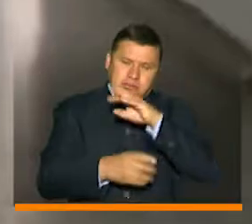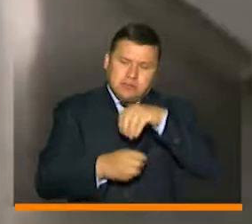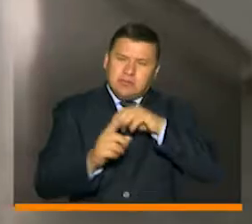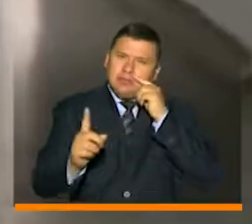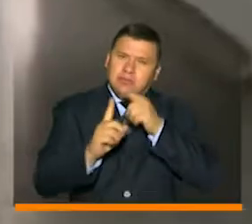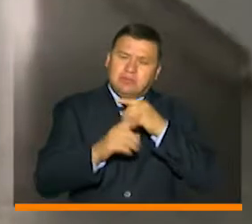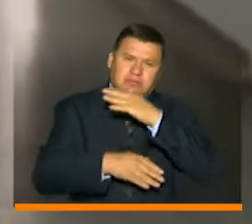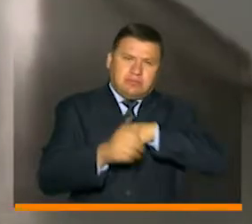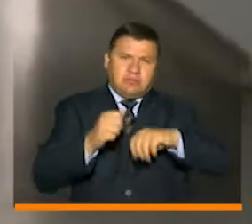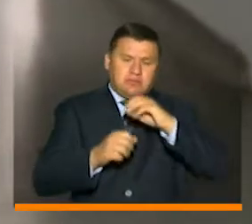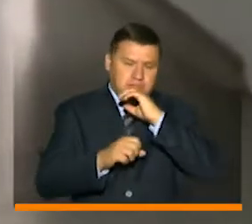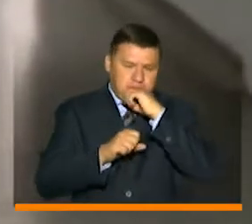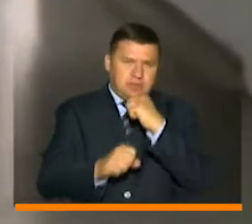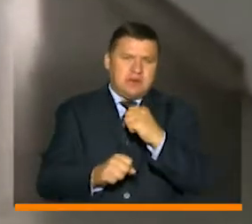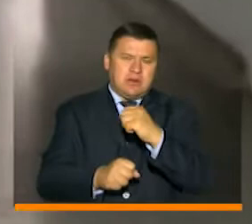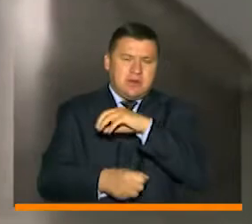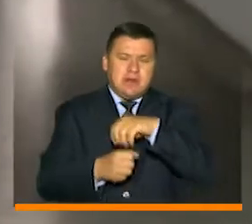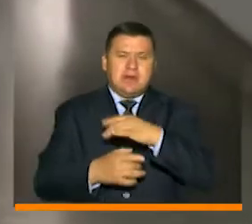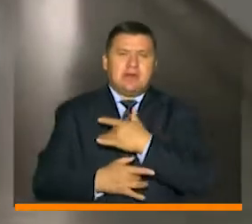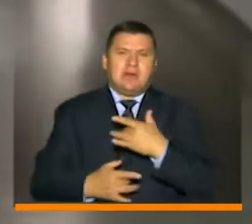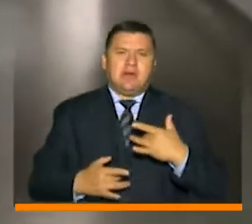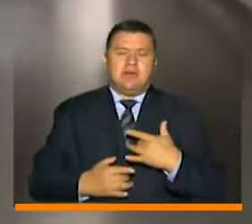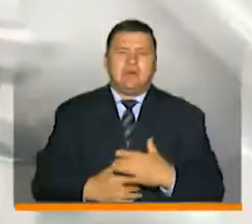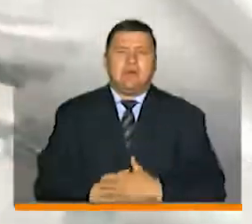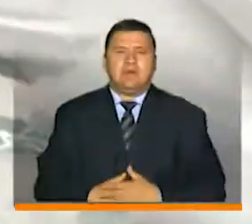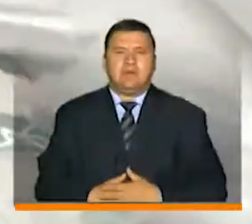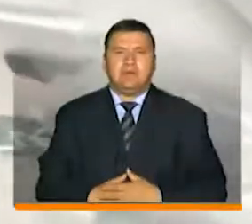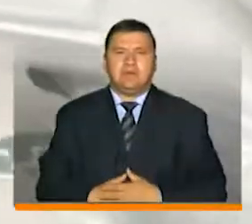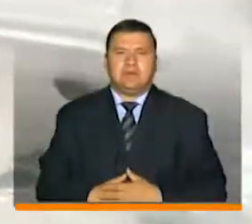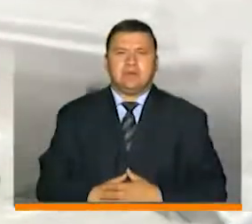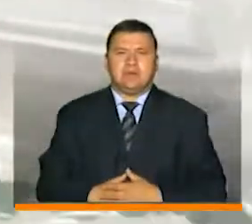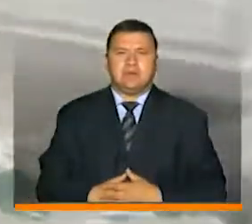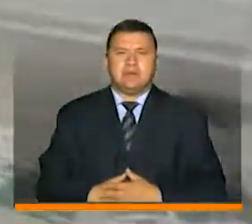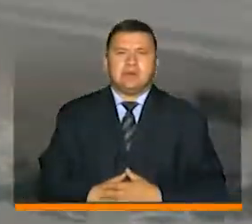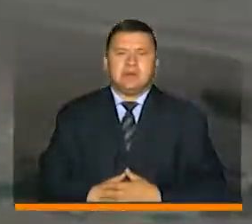a nuestros héroes del sector salud.